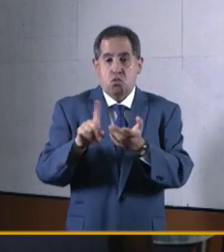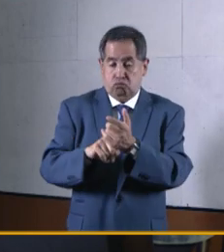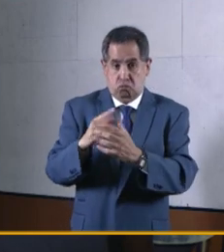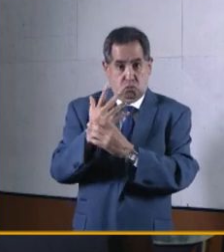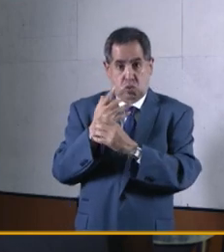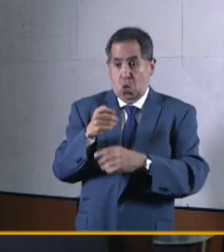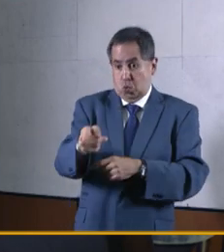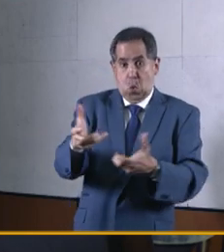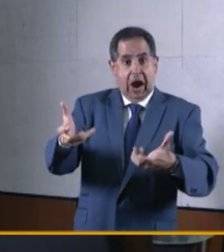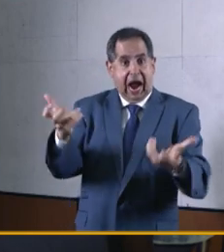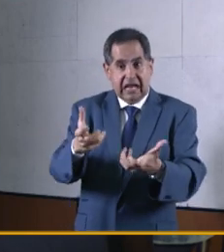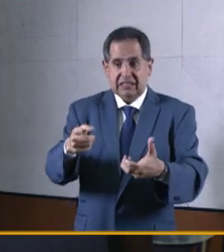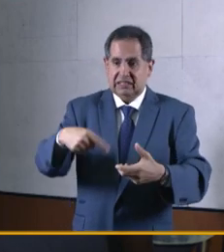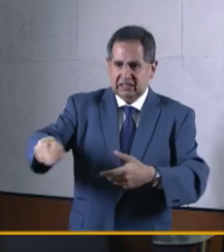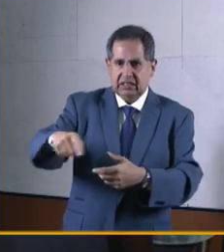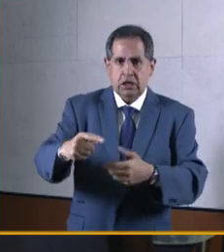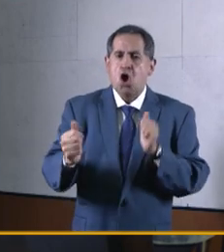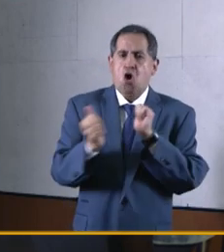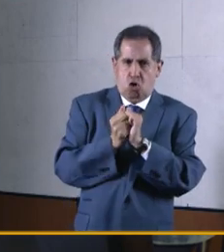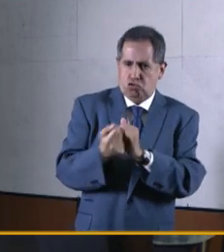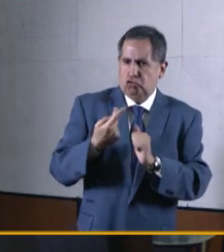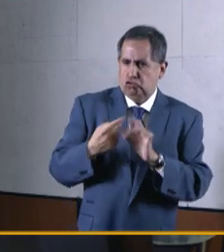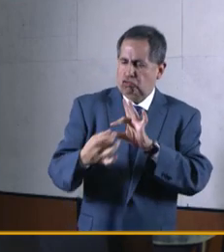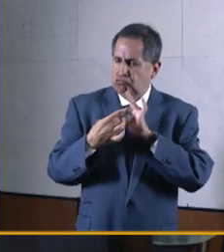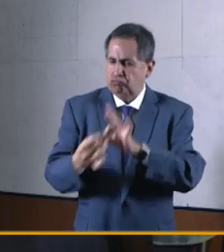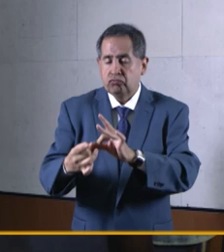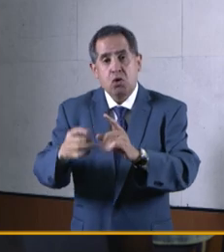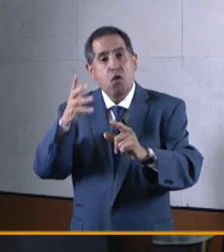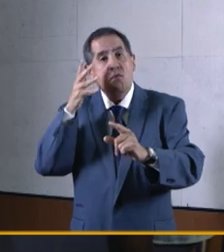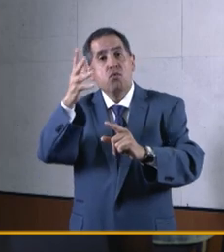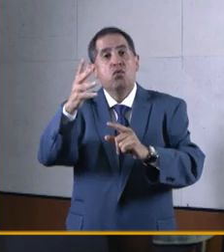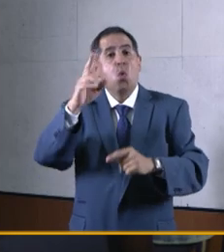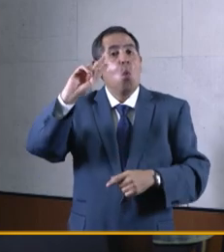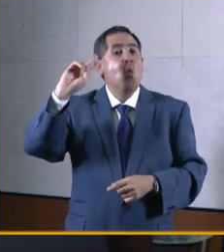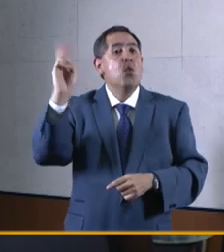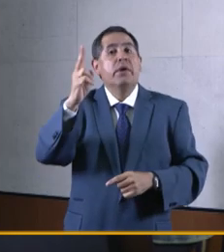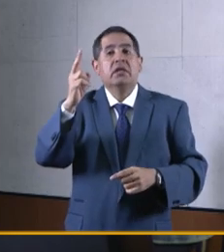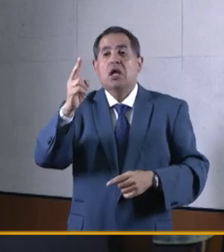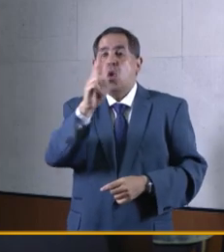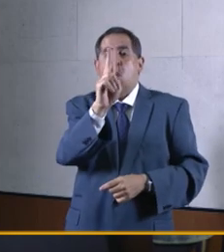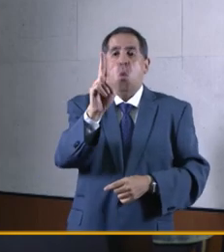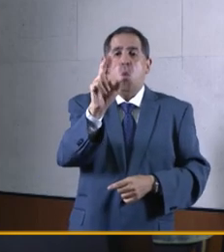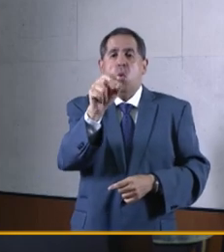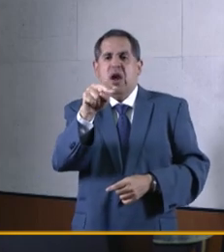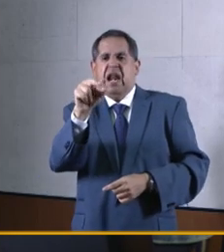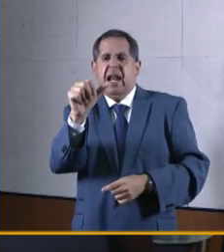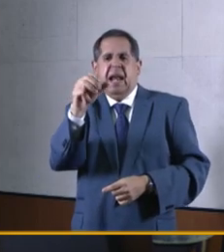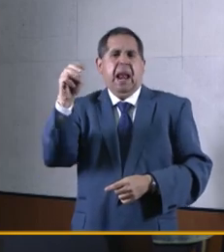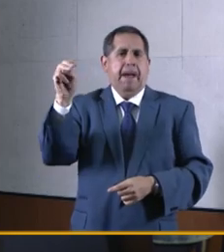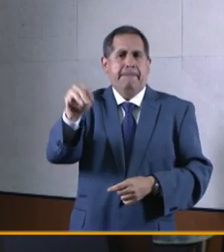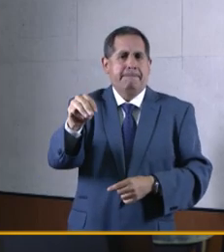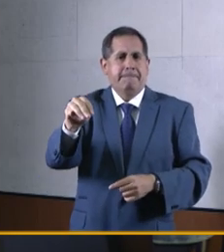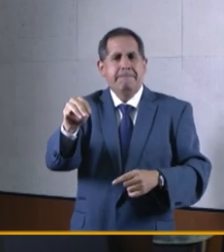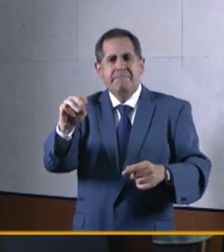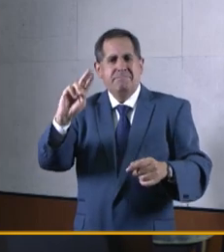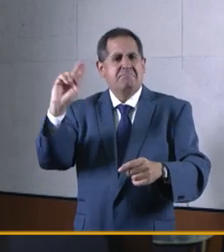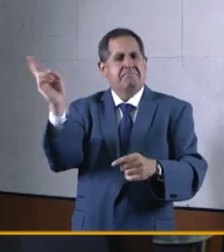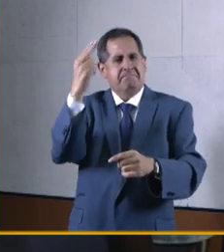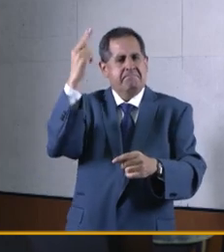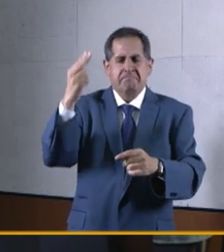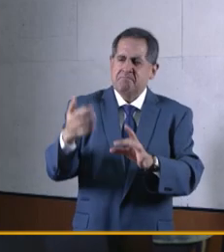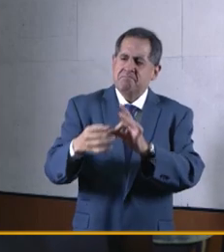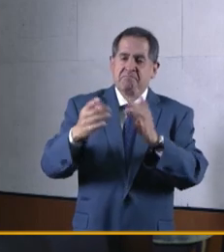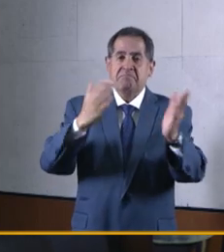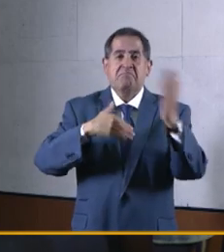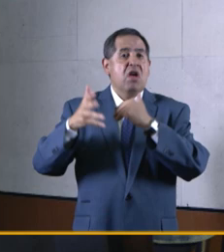manos asociados a las nuestras el destino de la universidad nacional autonoma de mexico es